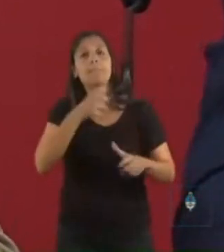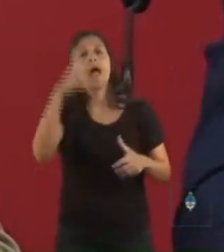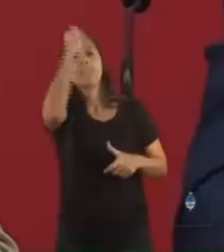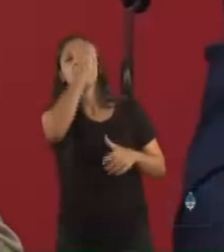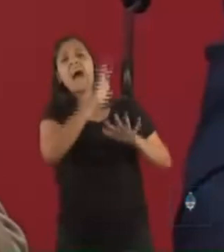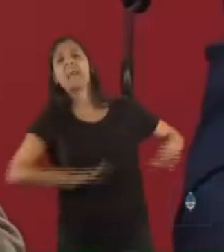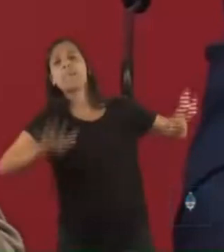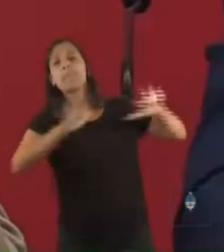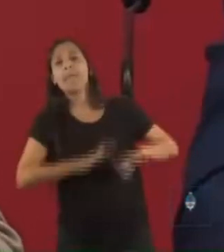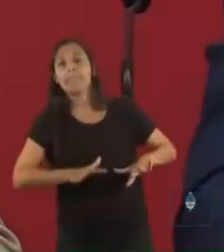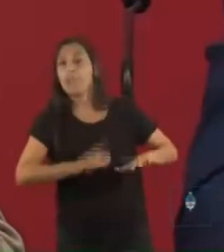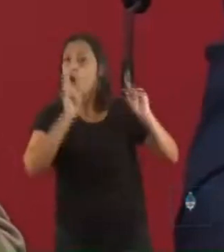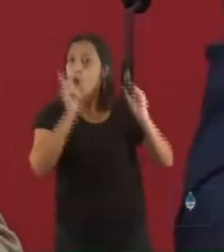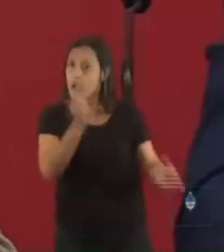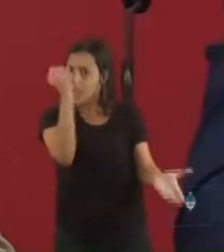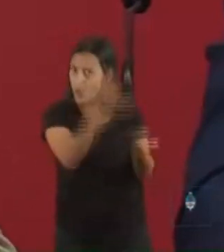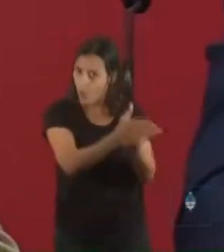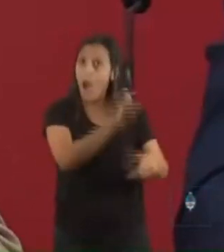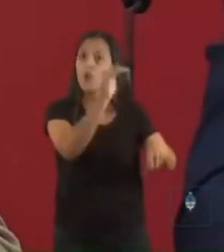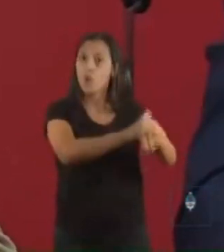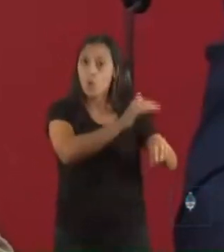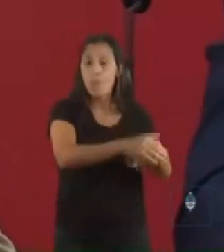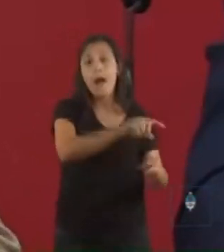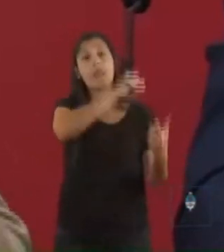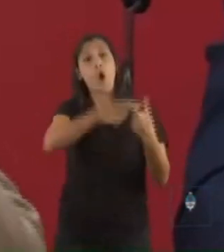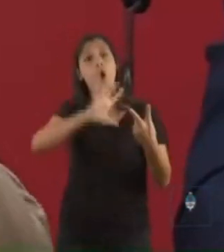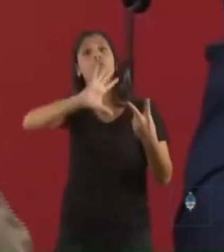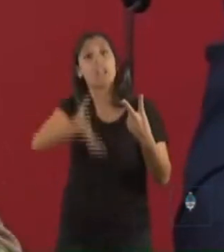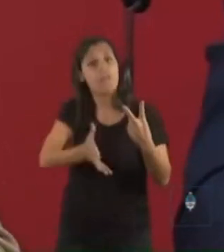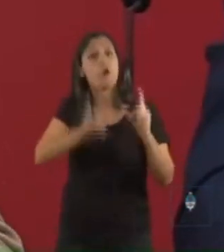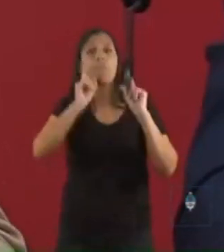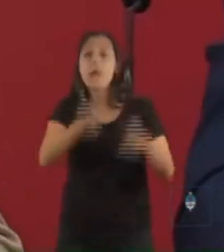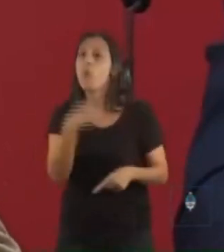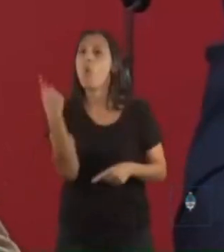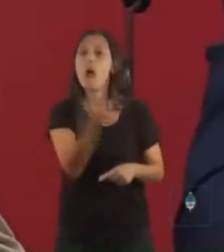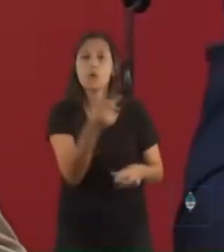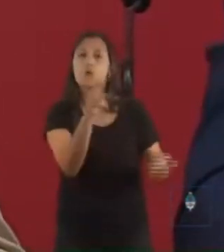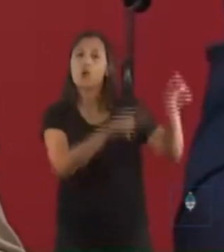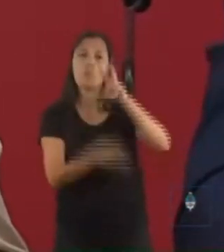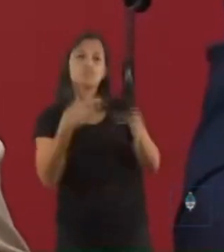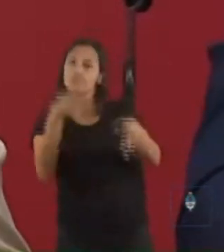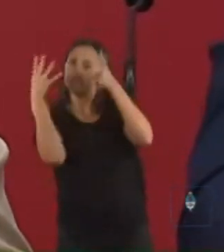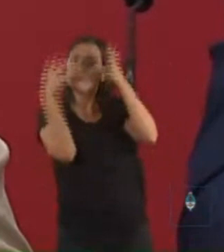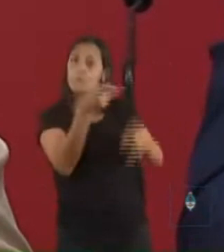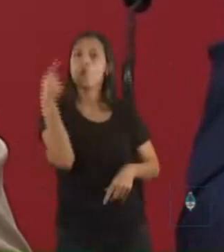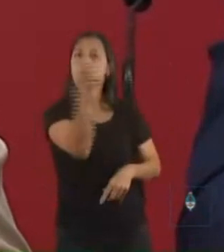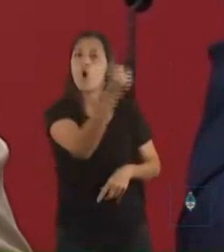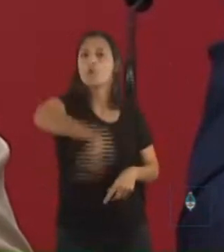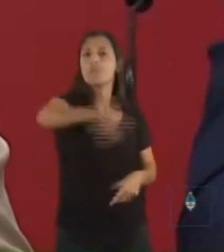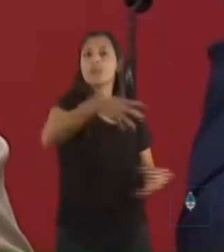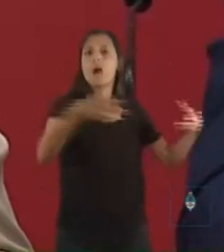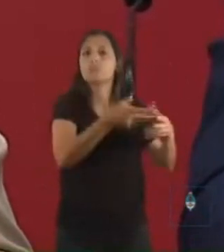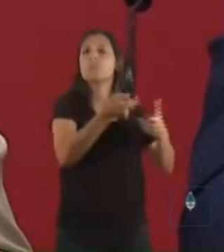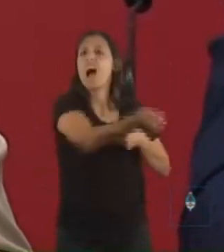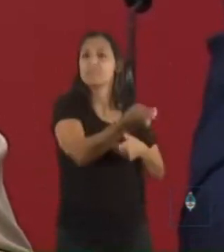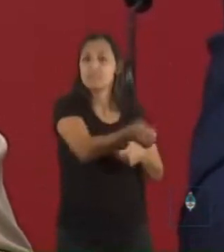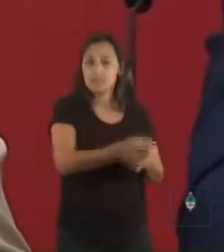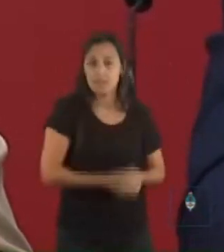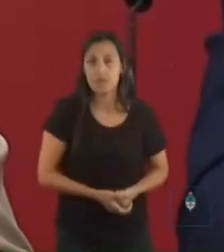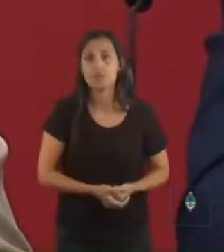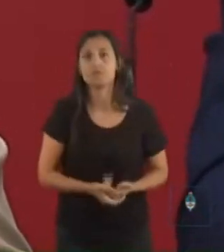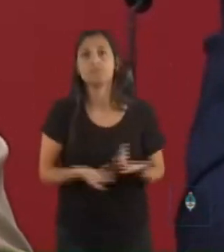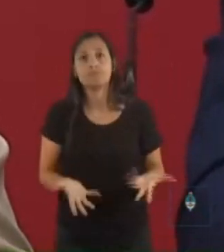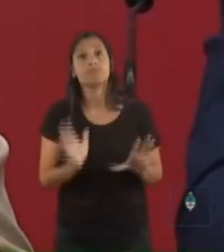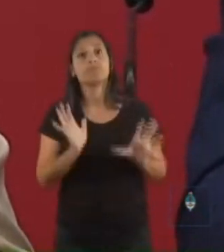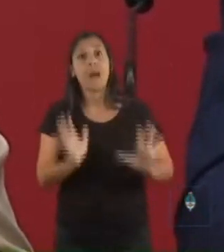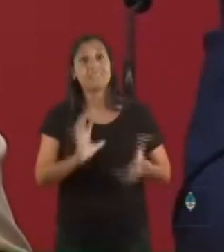existe y otras nuevas modalidades que nos permitan ir a fondo contra estas bandas Esto va a ser